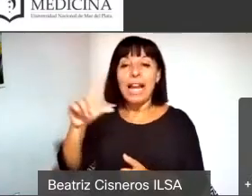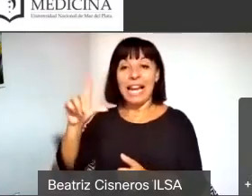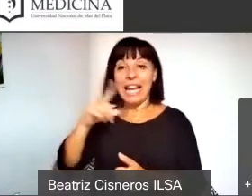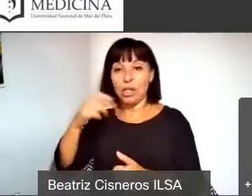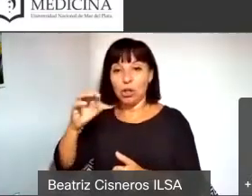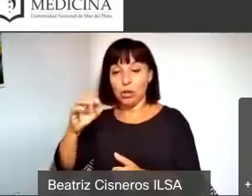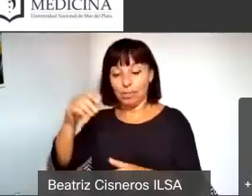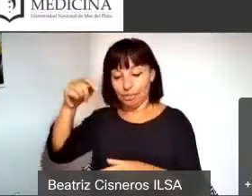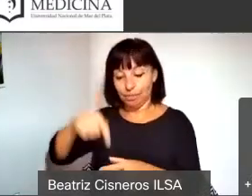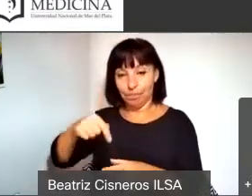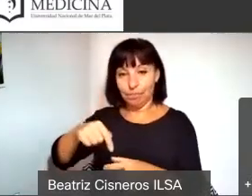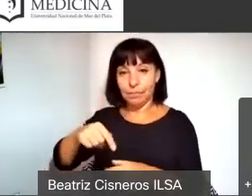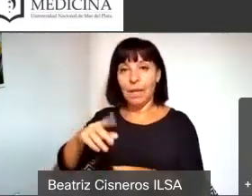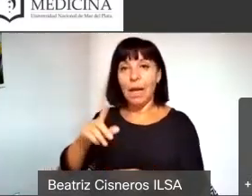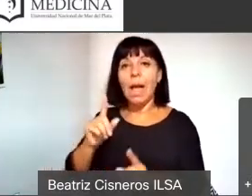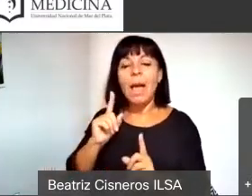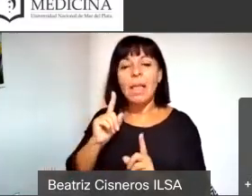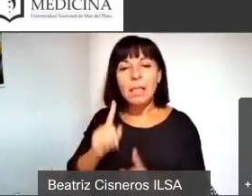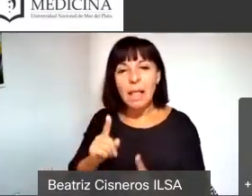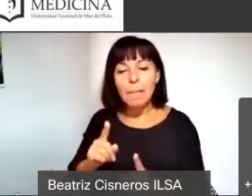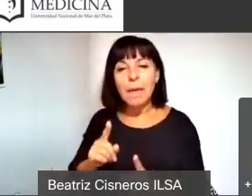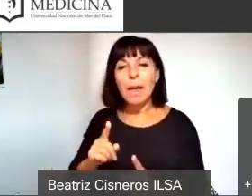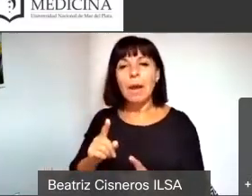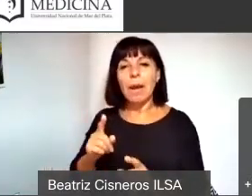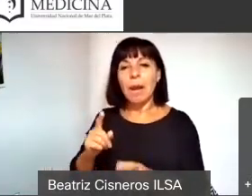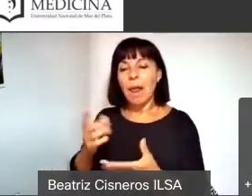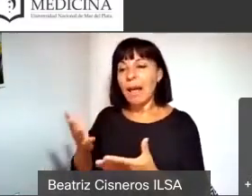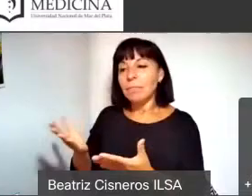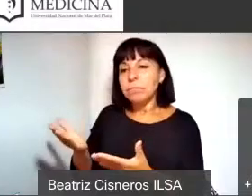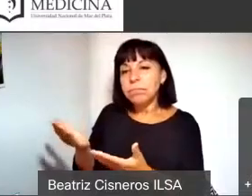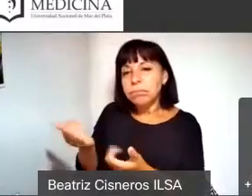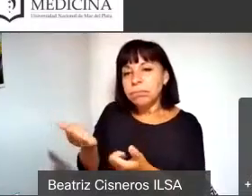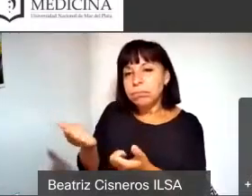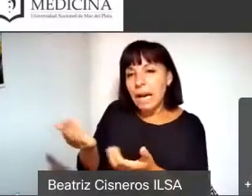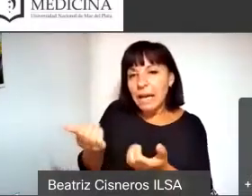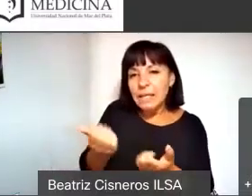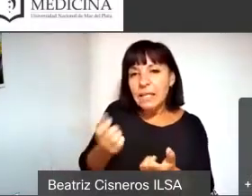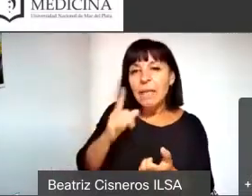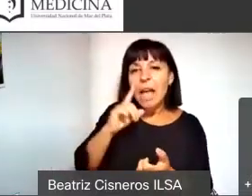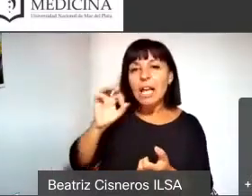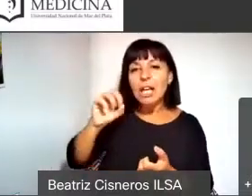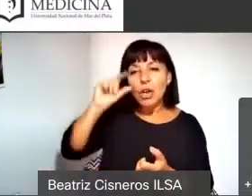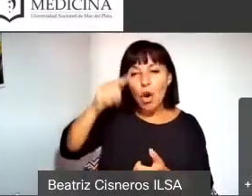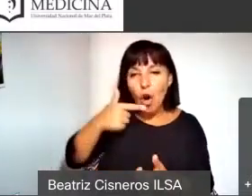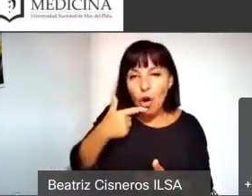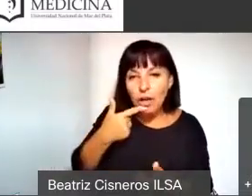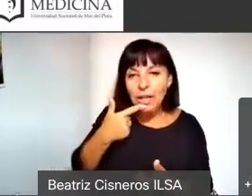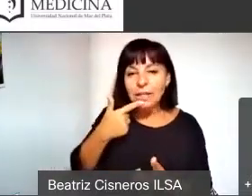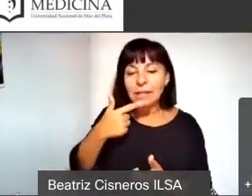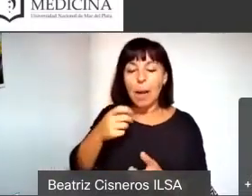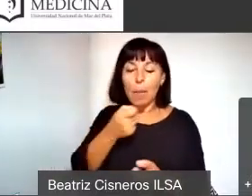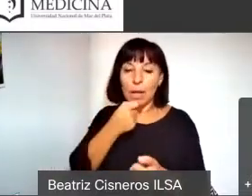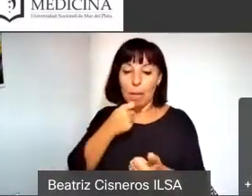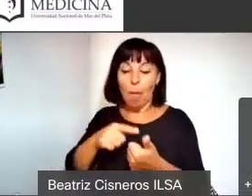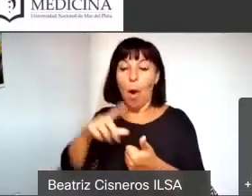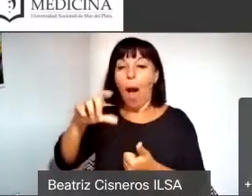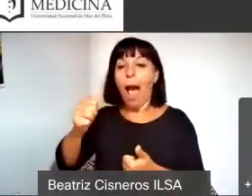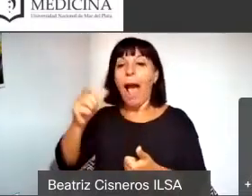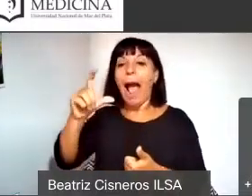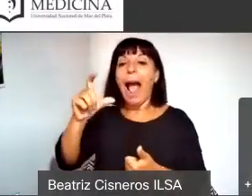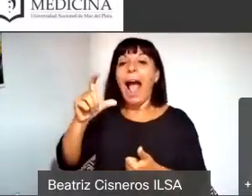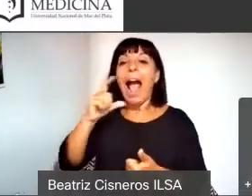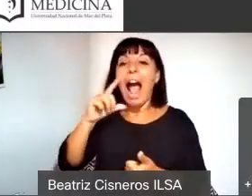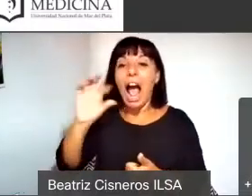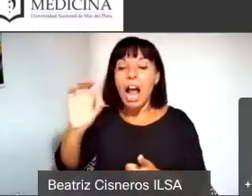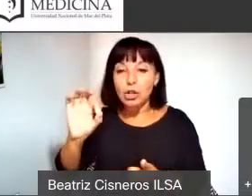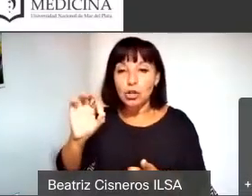También el retículo endoplásmico actúa como reservorio de algunos iones, principalmente el calcio, y eso es muy importante y lo vamos a ver